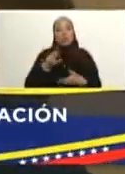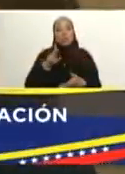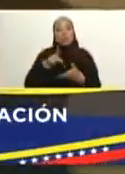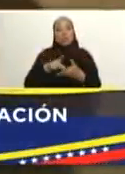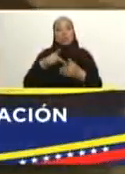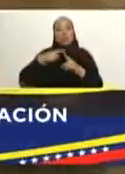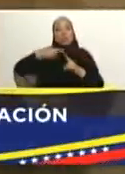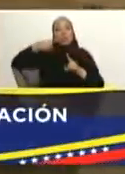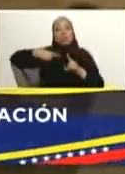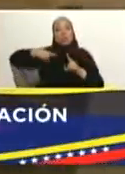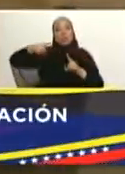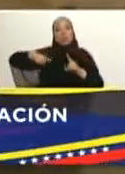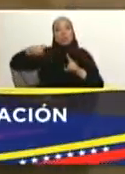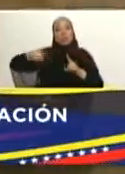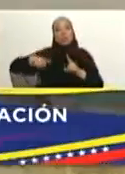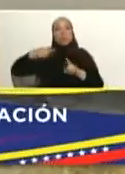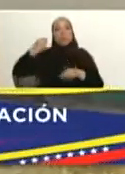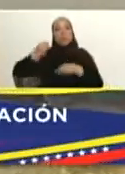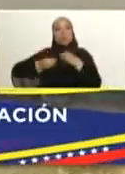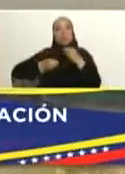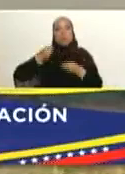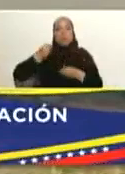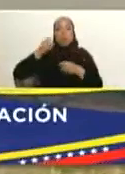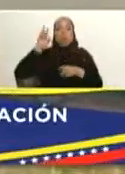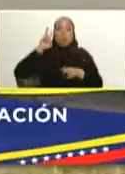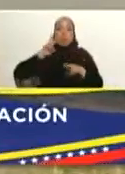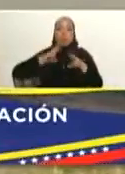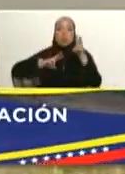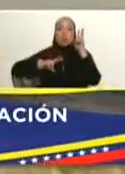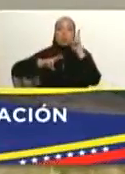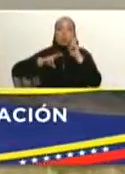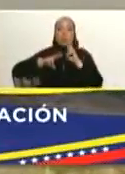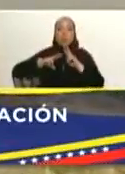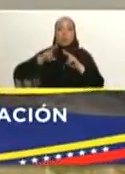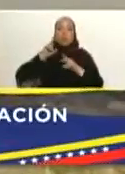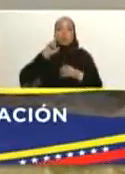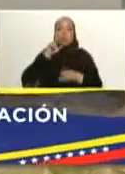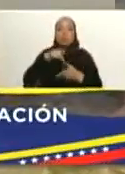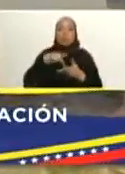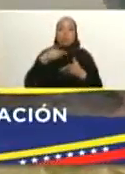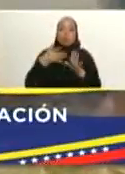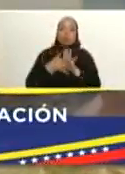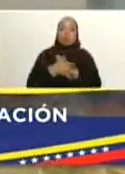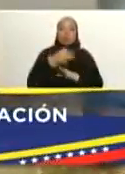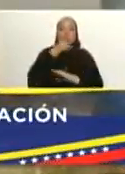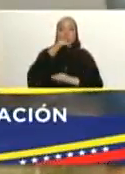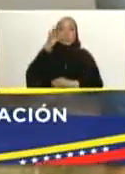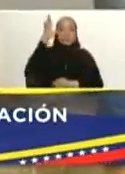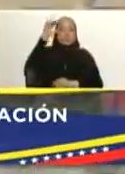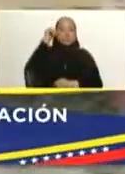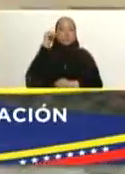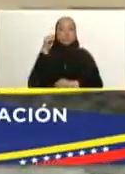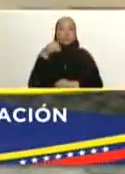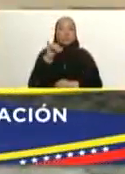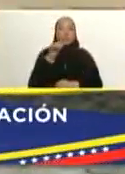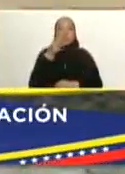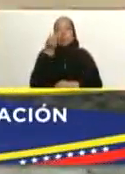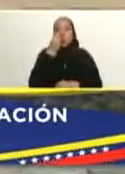eléctrica, pinturas exteriores e interiores, limpieza general, la parte de la rehabilitación de los baños, del comedor,